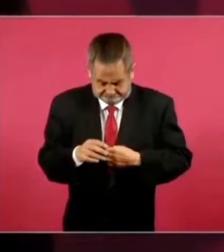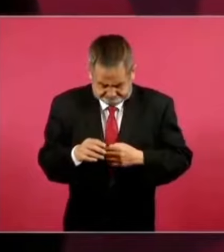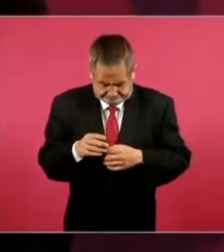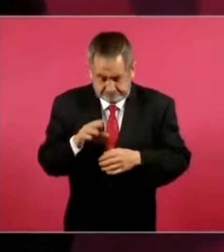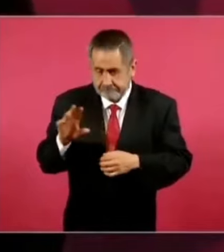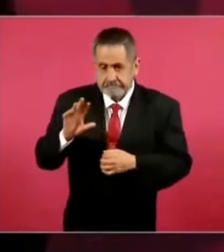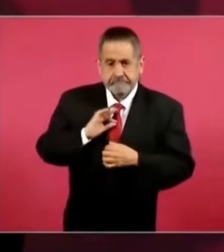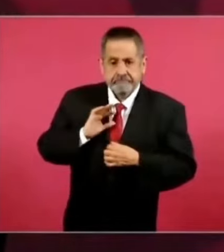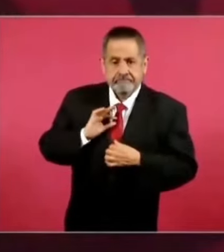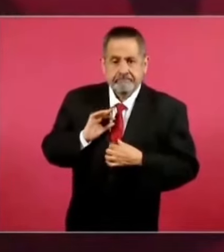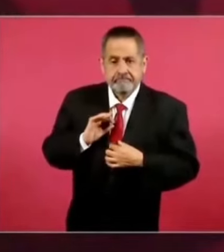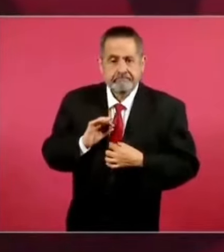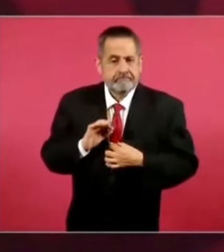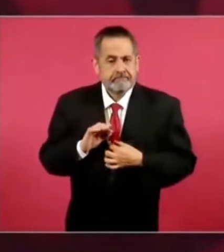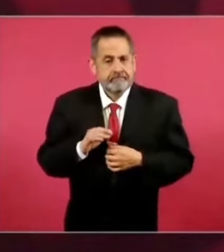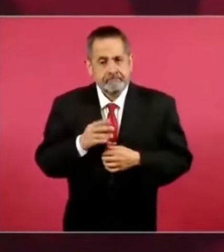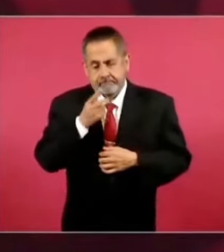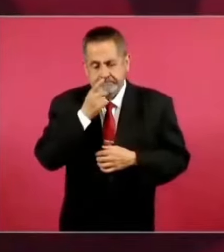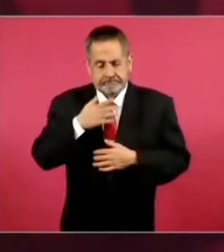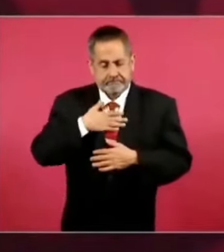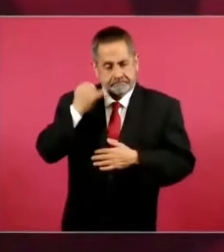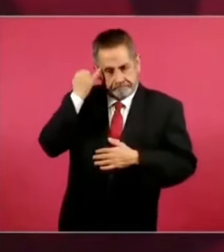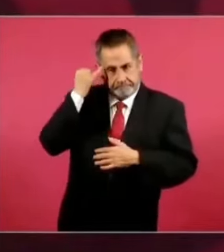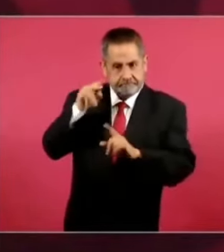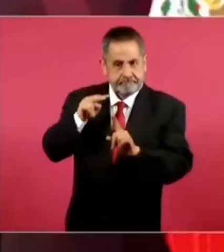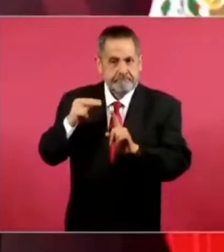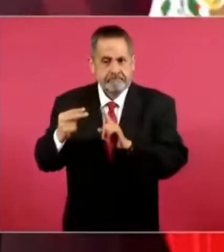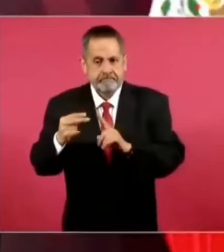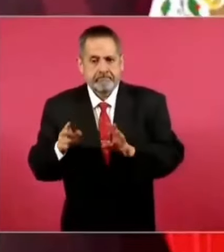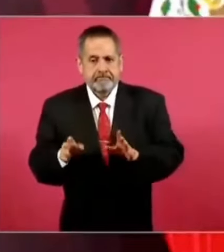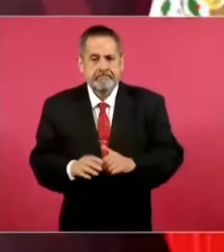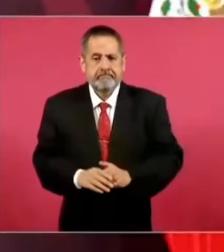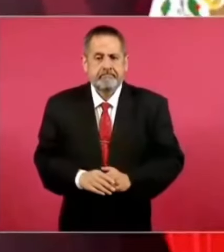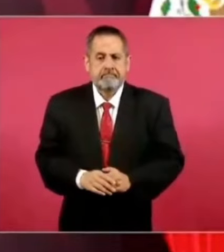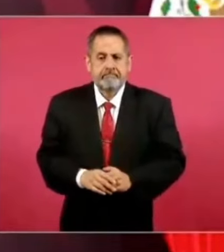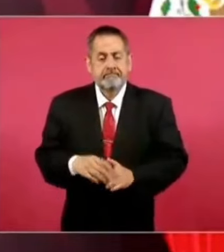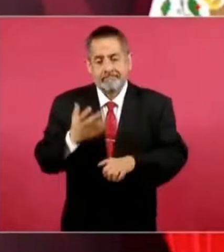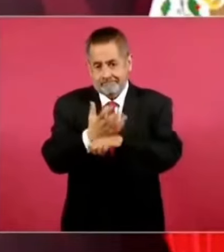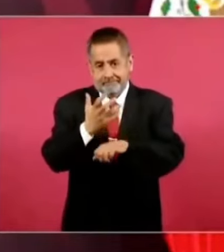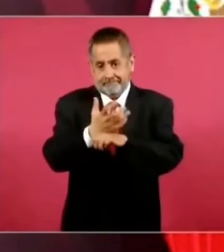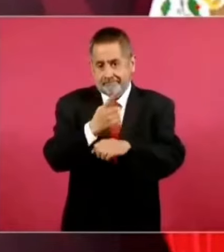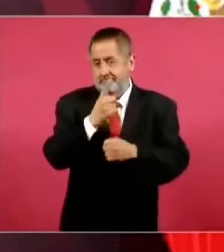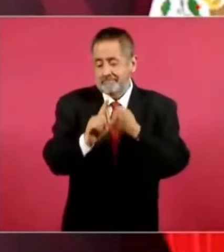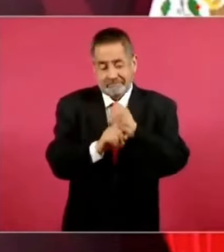mi punto de vista, en Estados Unidos.